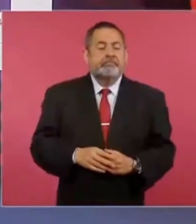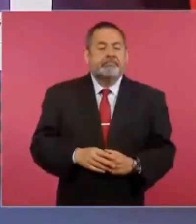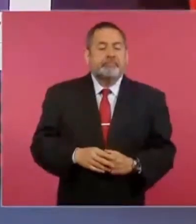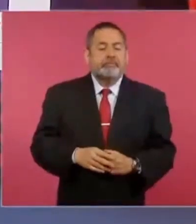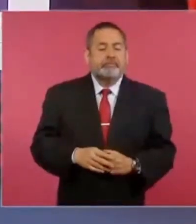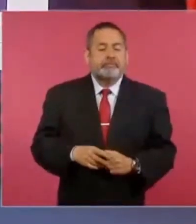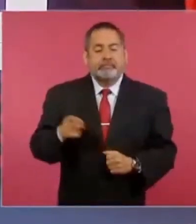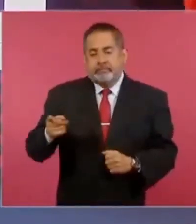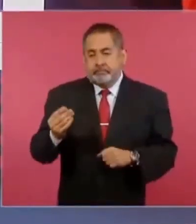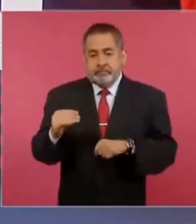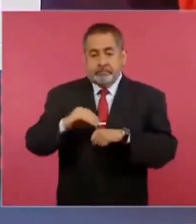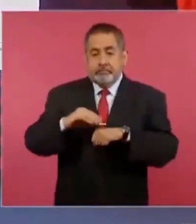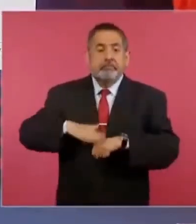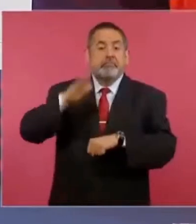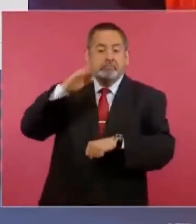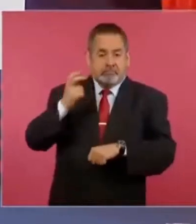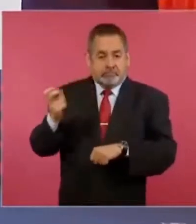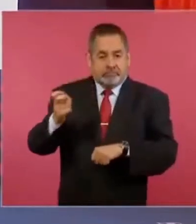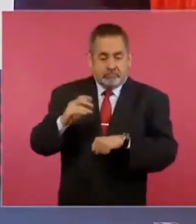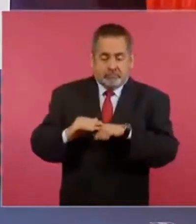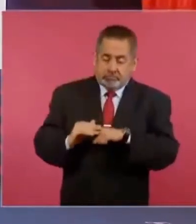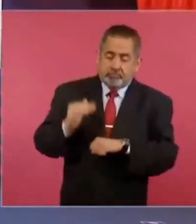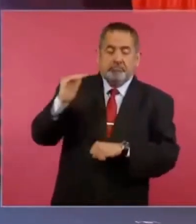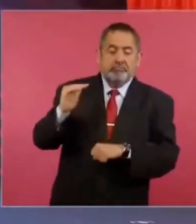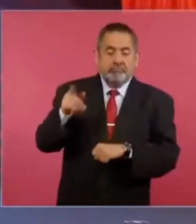Y aquí aumentó más.